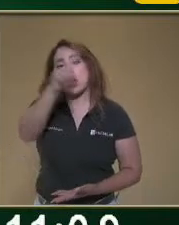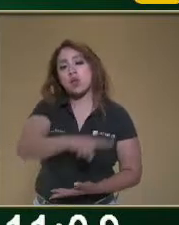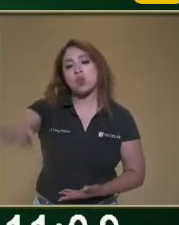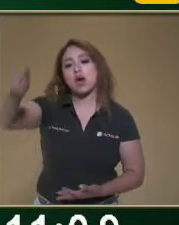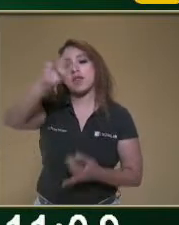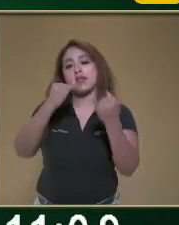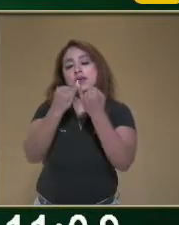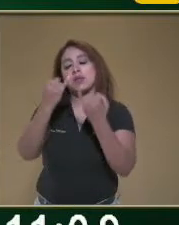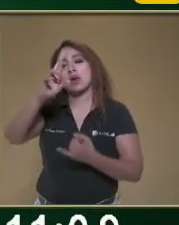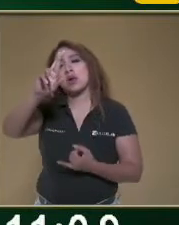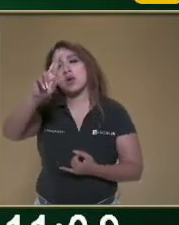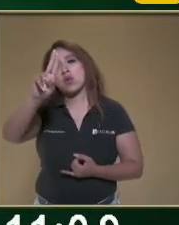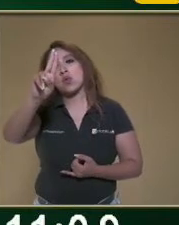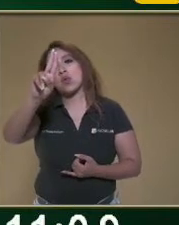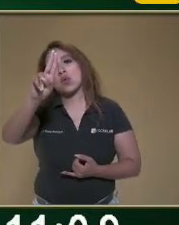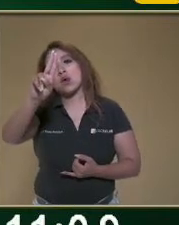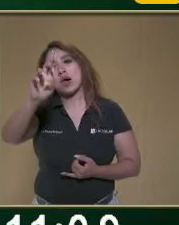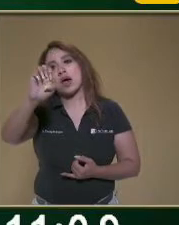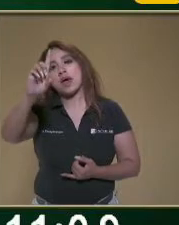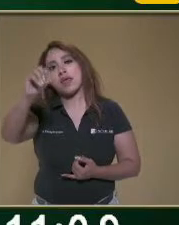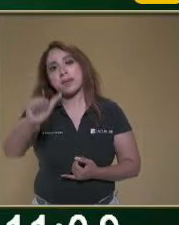es, y después la su de Santiago.